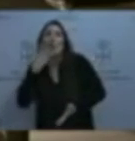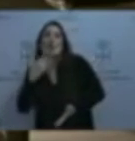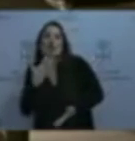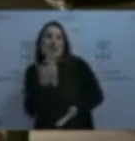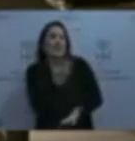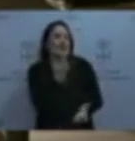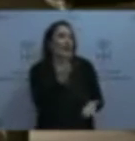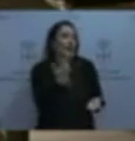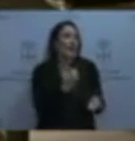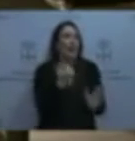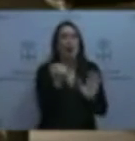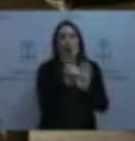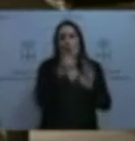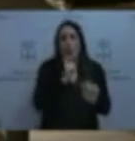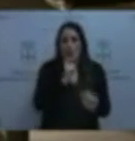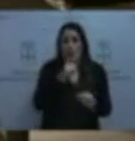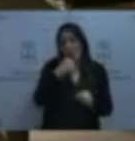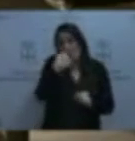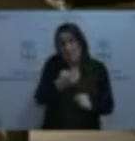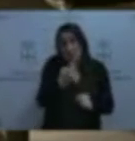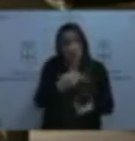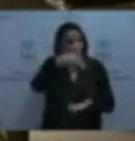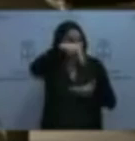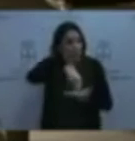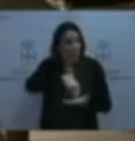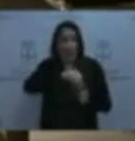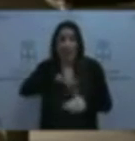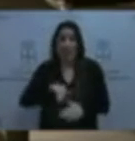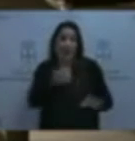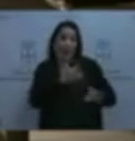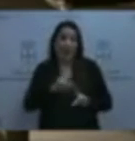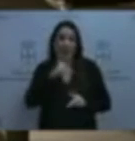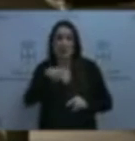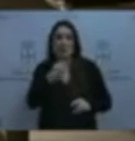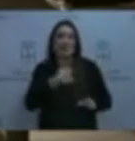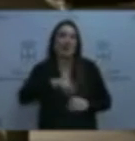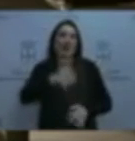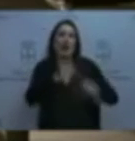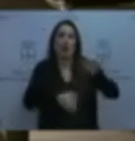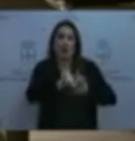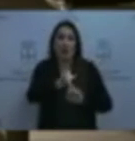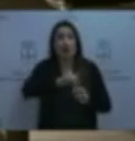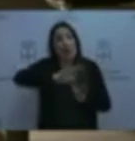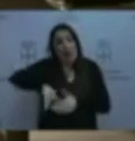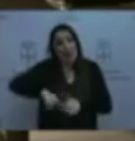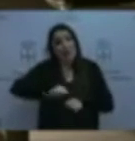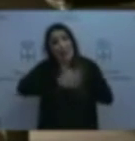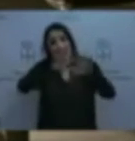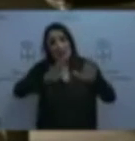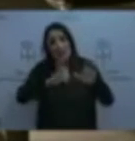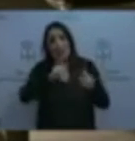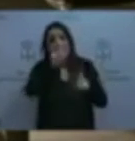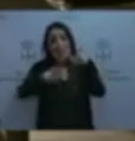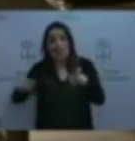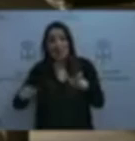un charrán, aunque luego de charranes tienen poco cuando se sientan en el banquillo de los acusados. Lo que está claro es que cada vez más gente va a coger una a una las